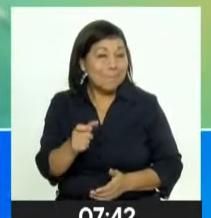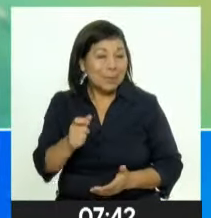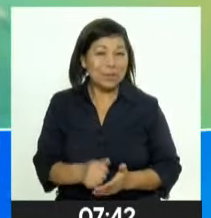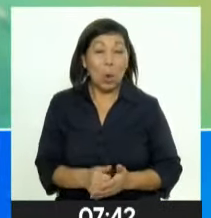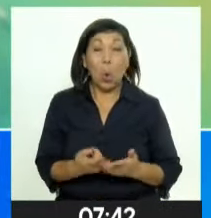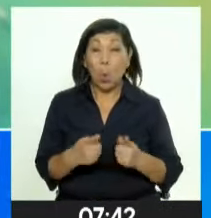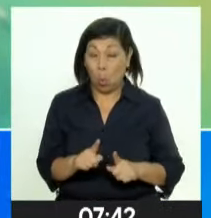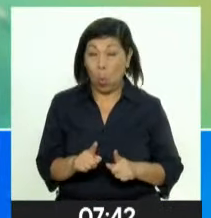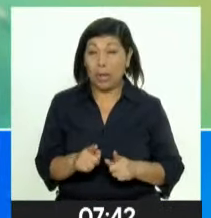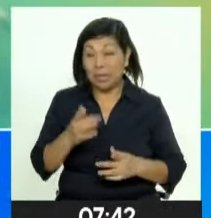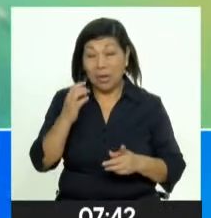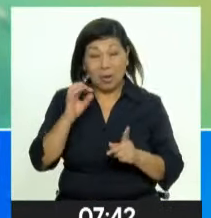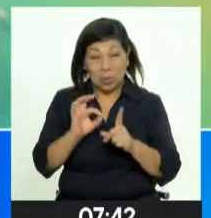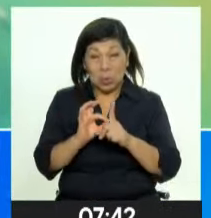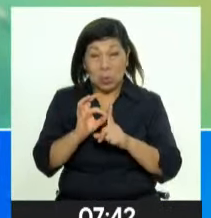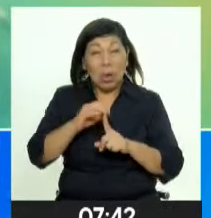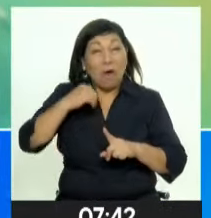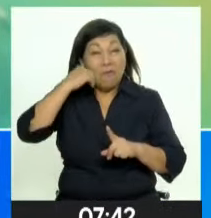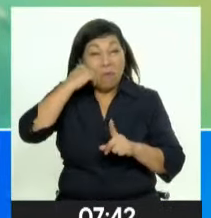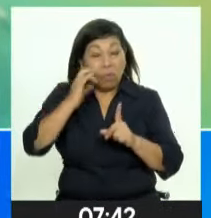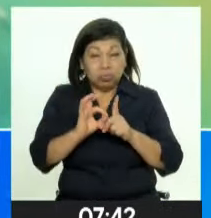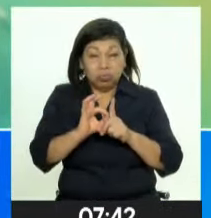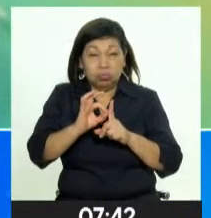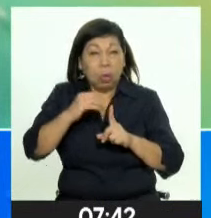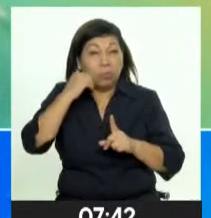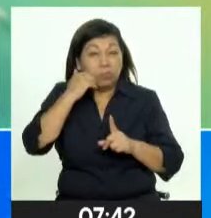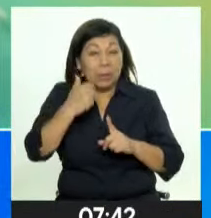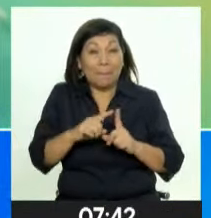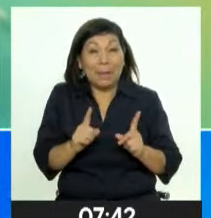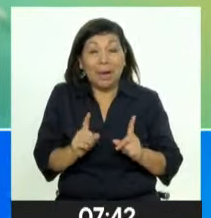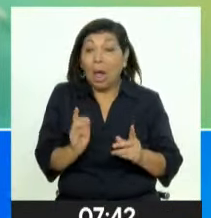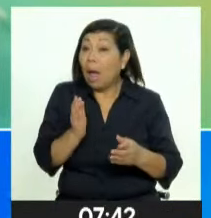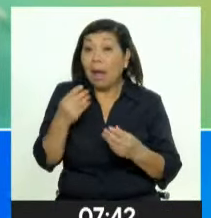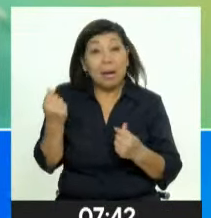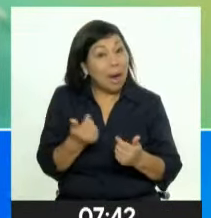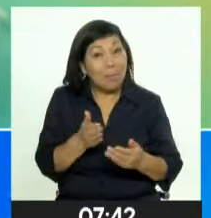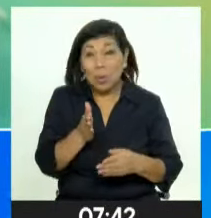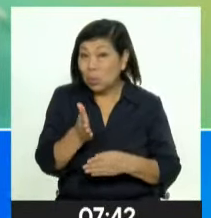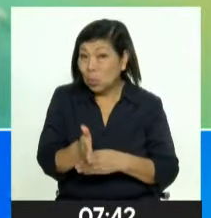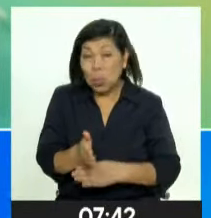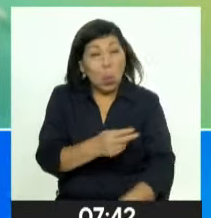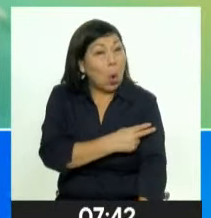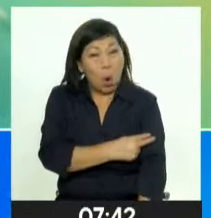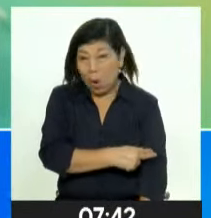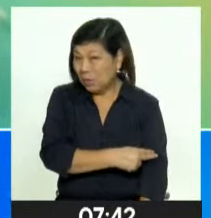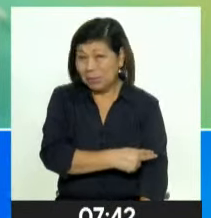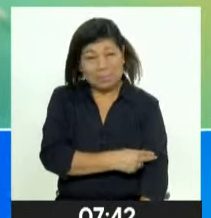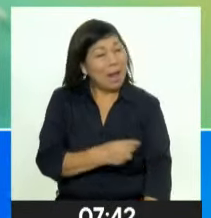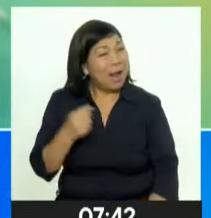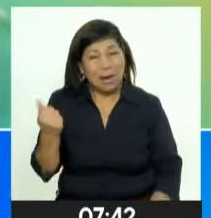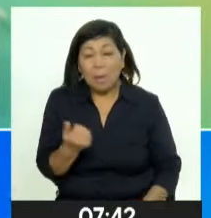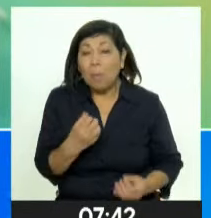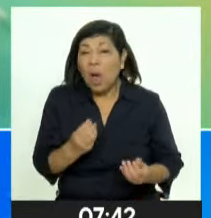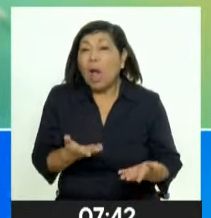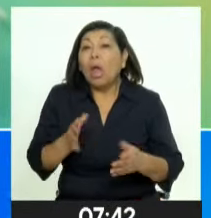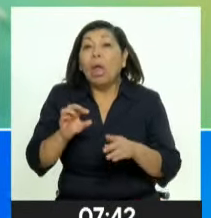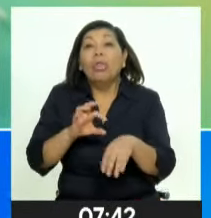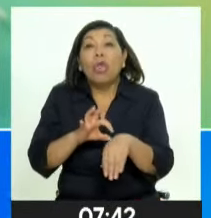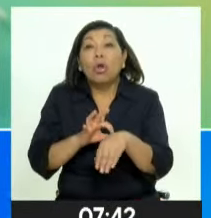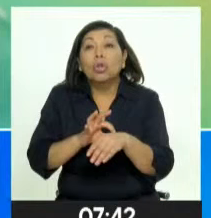cuando tienen así fiebre persistente, sospecha que es dengue, deben acercarse prontamente al establecimiento de salud para poder recibir una